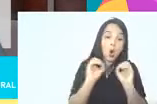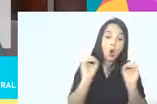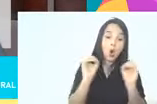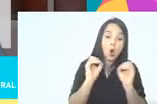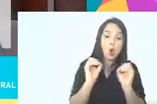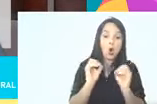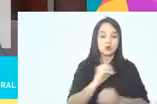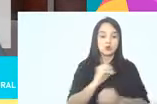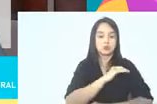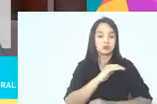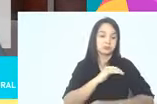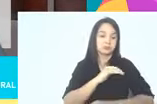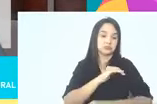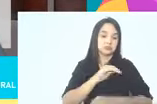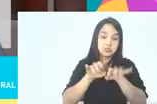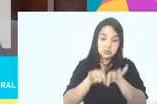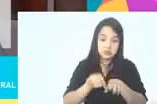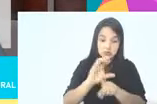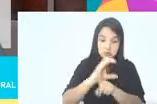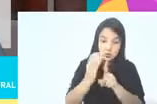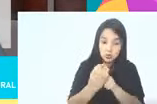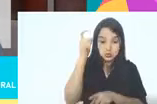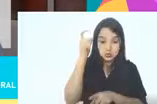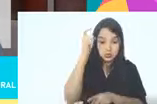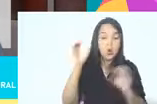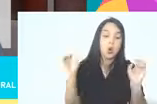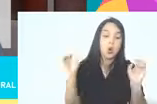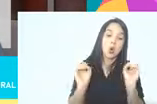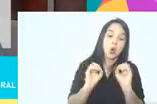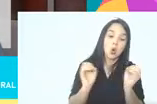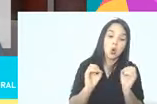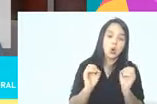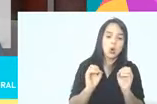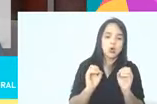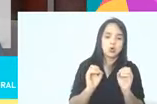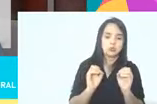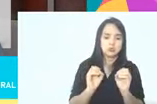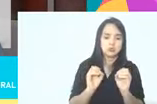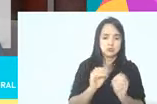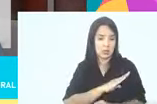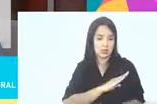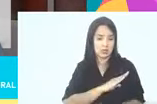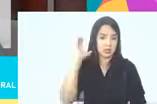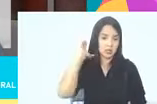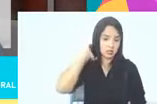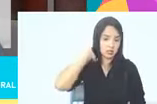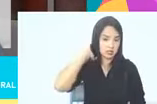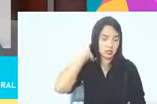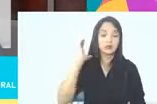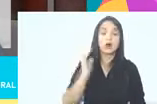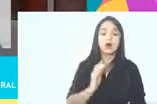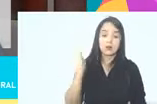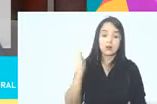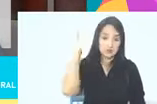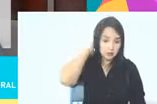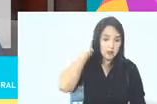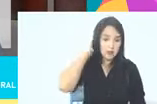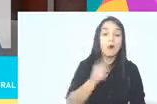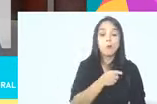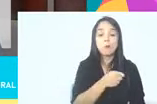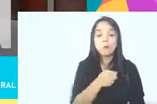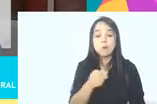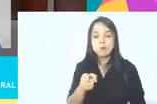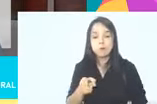la compañera, que sepan todos los beneficios y todo el portafolio que hay para ustedes. Sí, entendemos las dinámicas